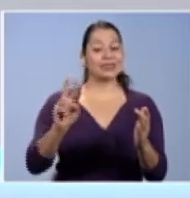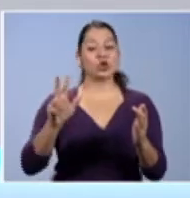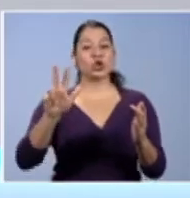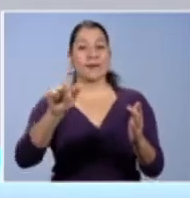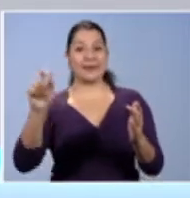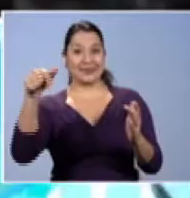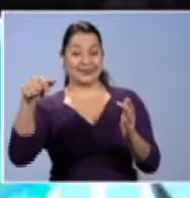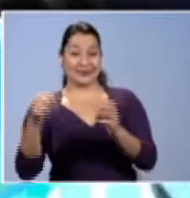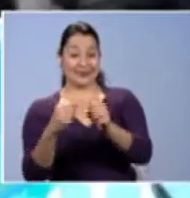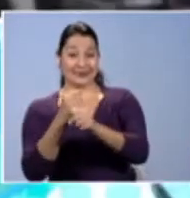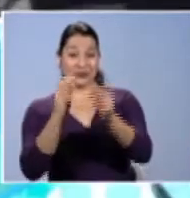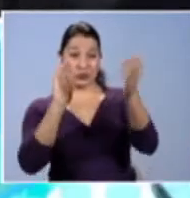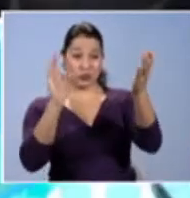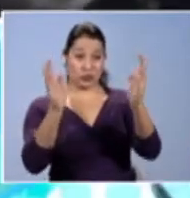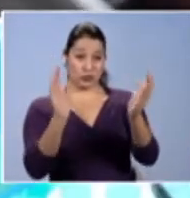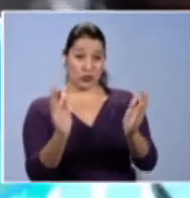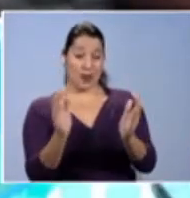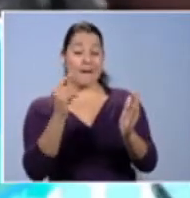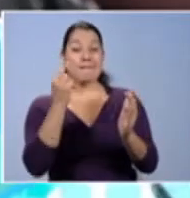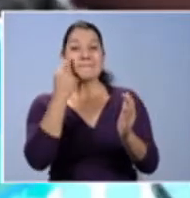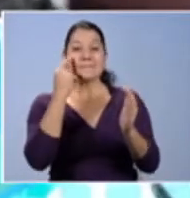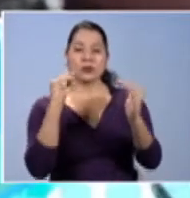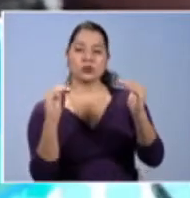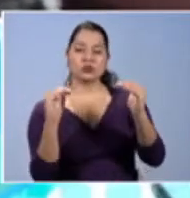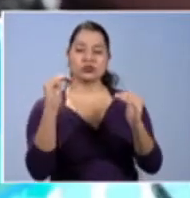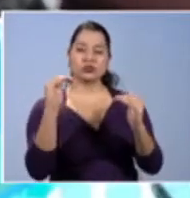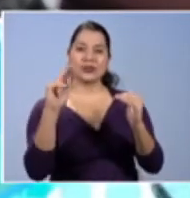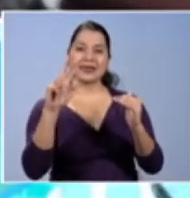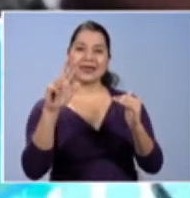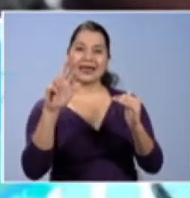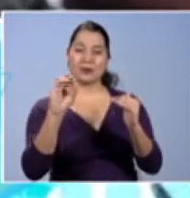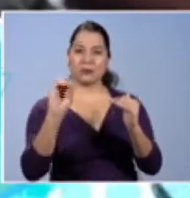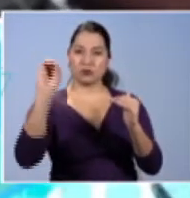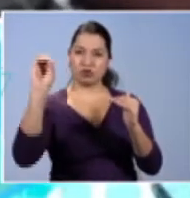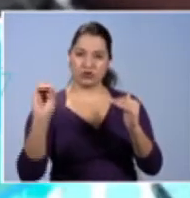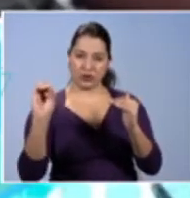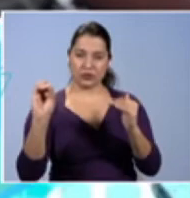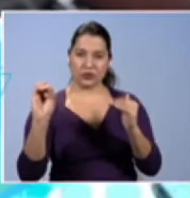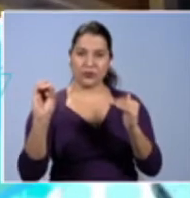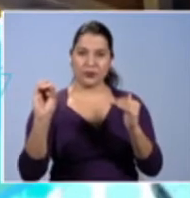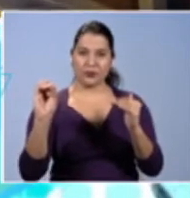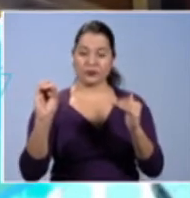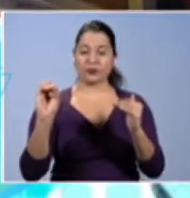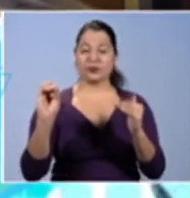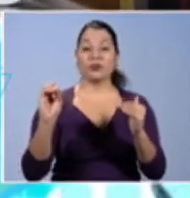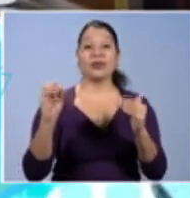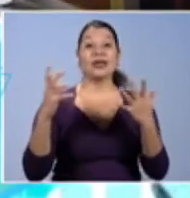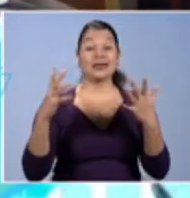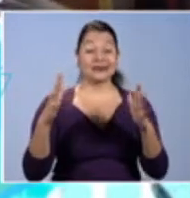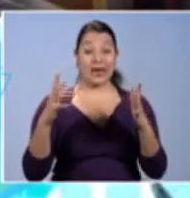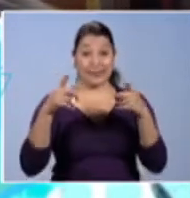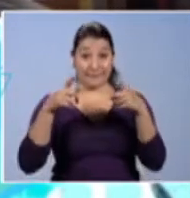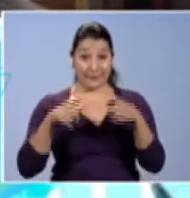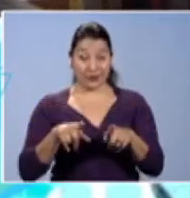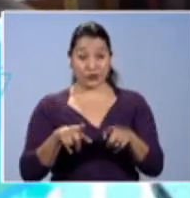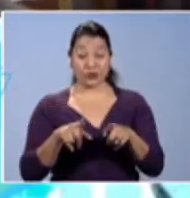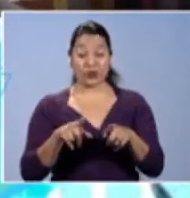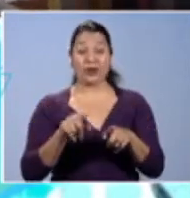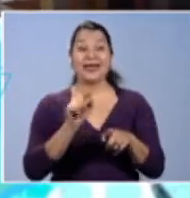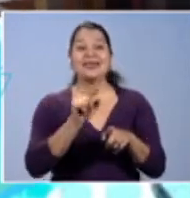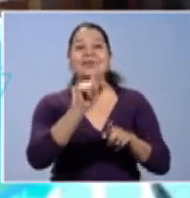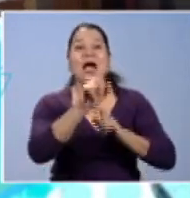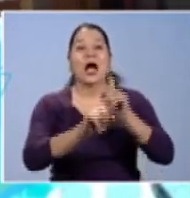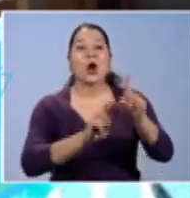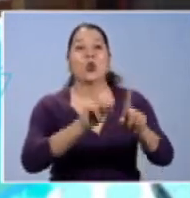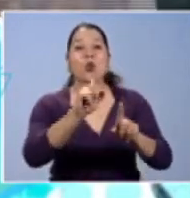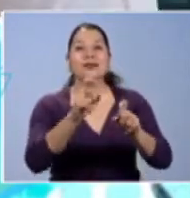puntos porcentuales con respecto a ese segundo trimestre para este tercer trimestre. Ha sucedido, les mencionaba al principio, que esta encuesta se